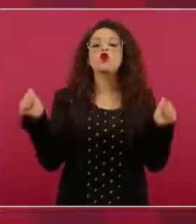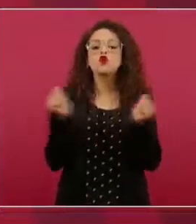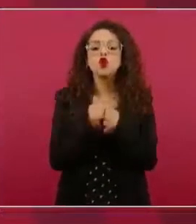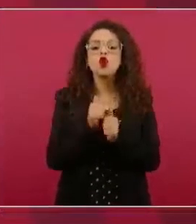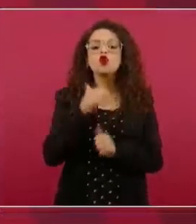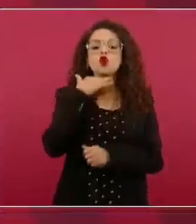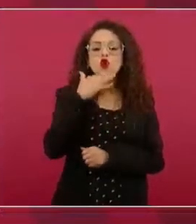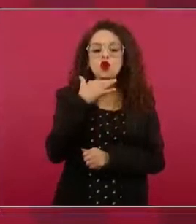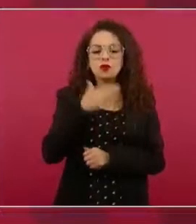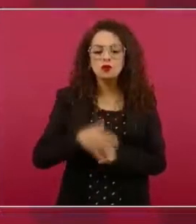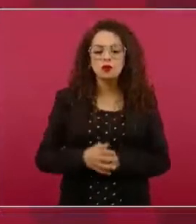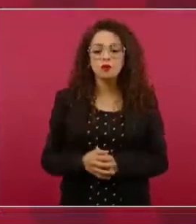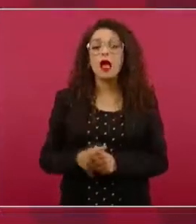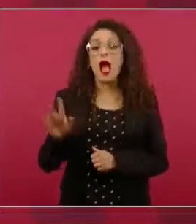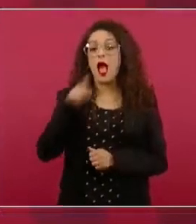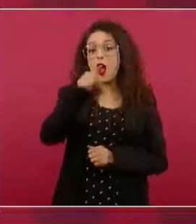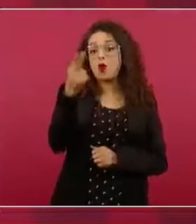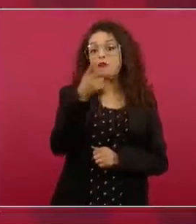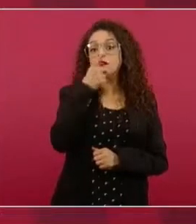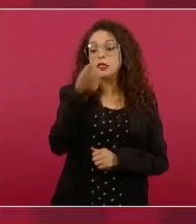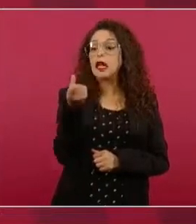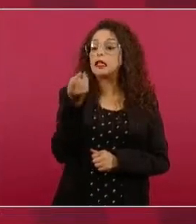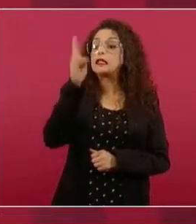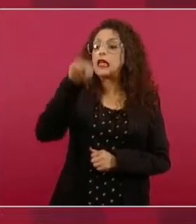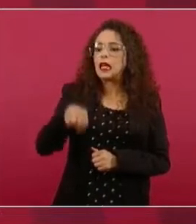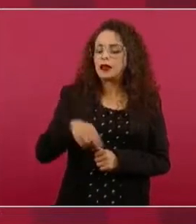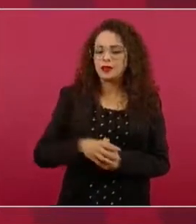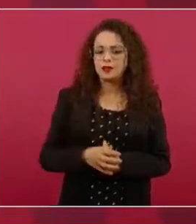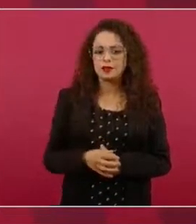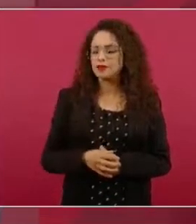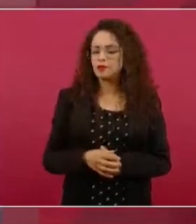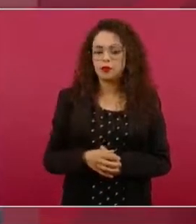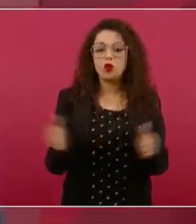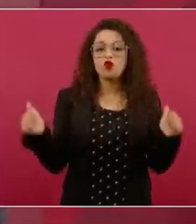que usted dijo sin corrupción. Un gobierno con corrupción no sirve para nada.